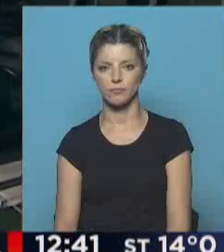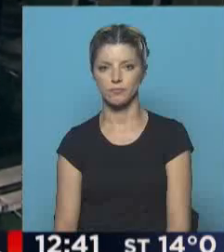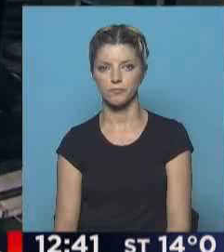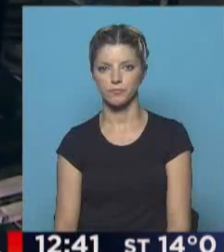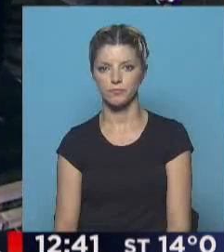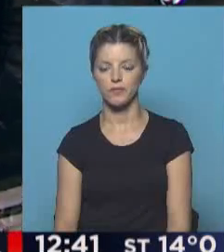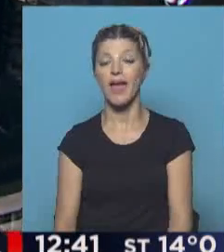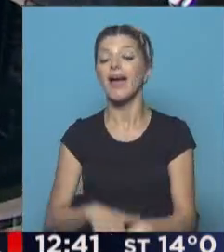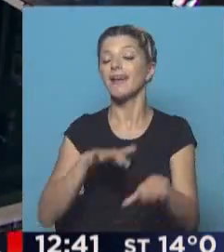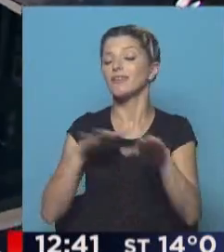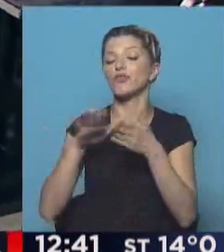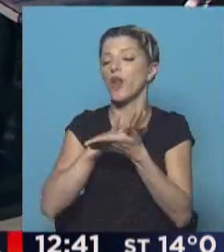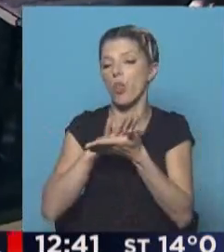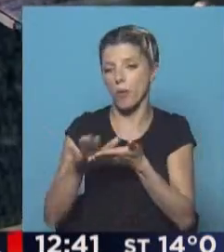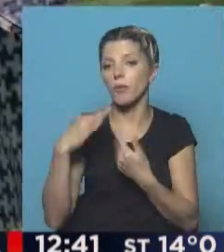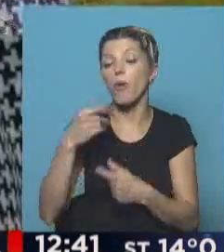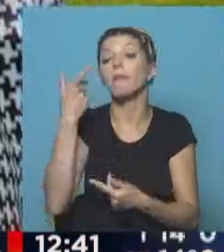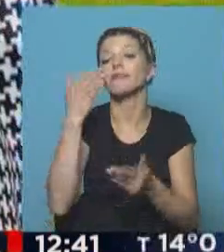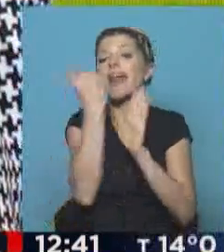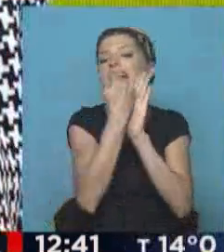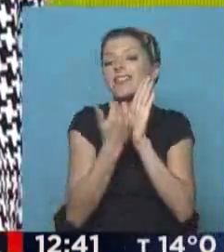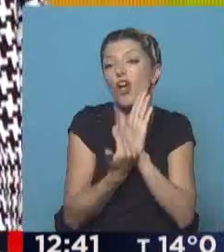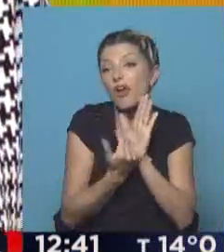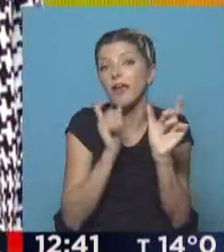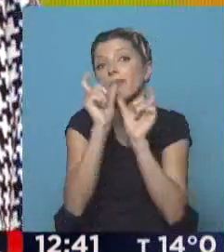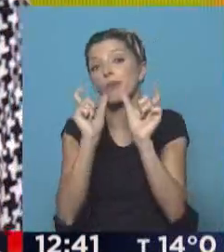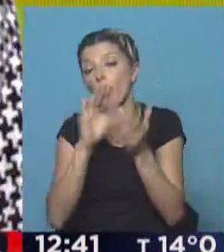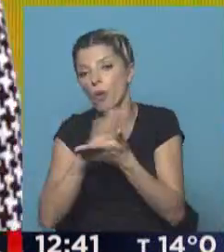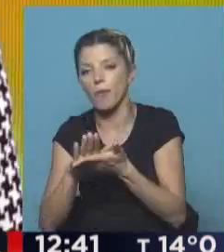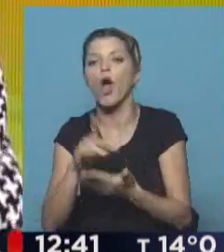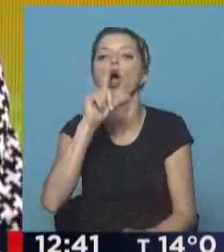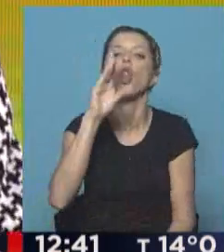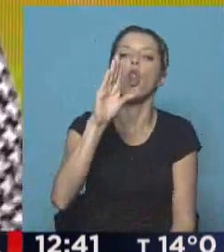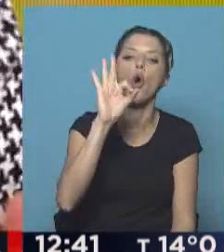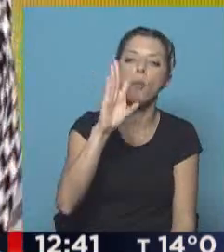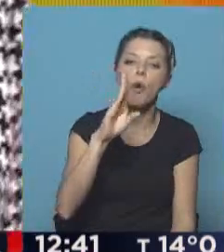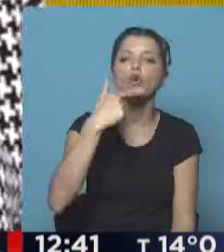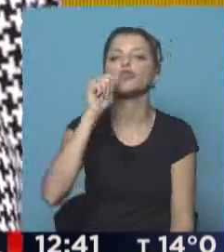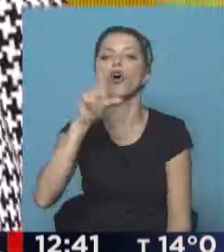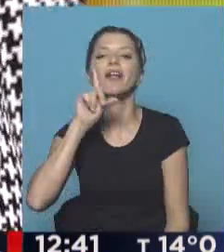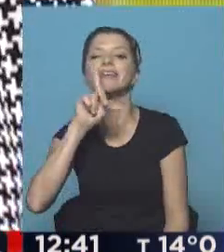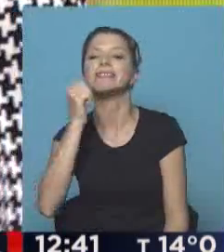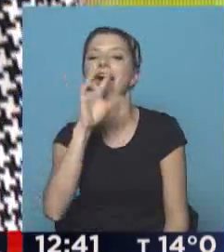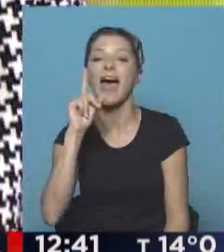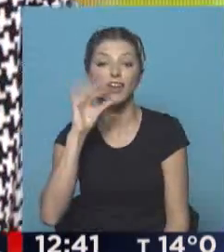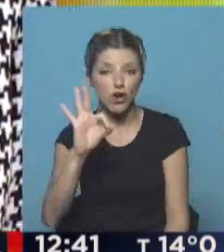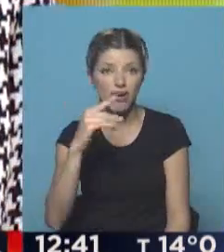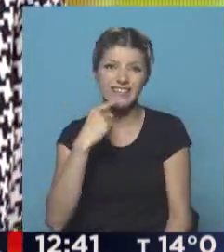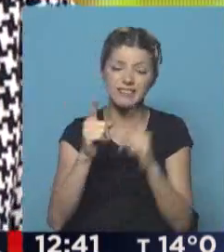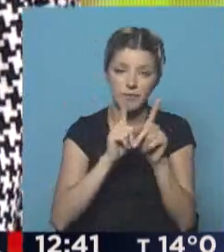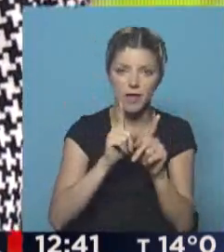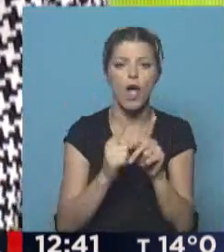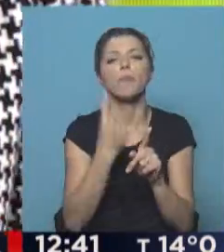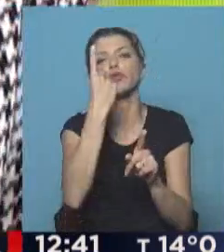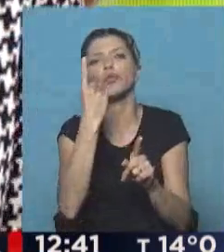Ante eventos nuevos tenemos que pensar categorías nuevas. Lobo solitario decimos, pero ya no es un lobo solitario que aparece cada